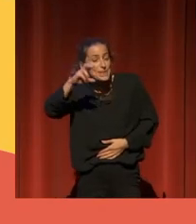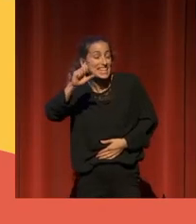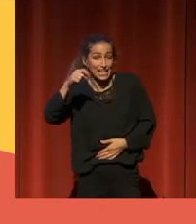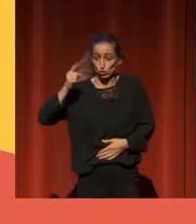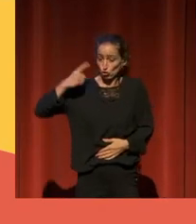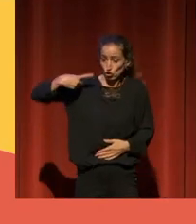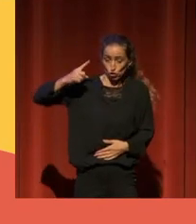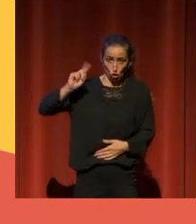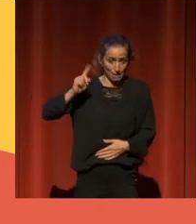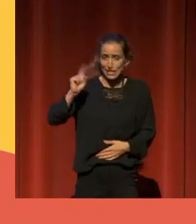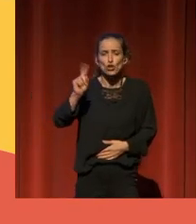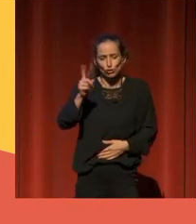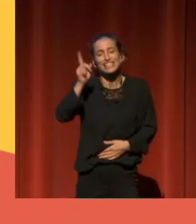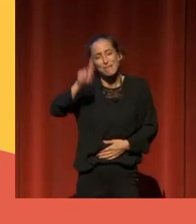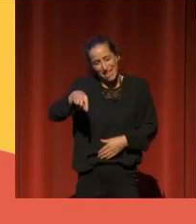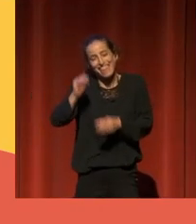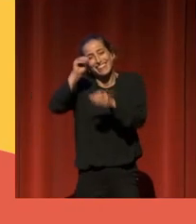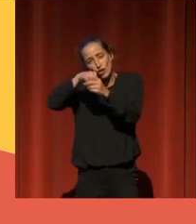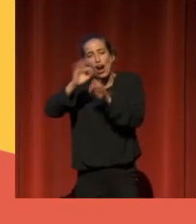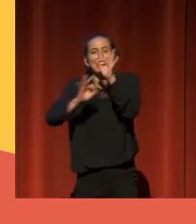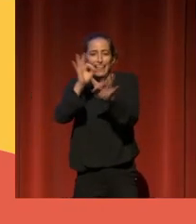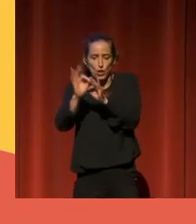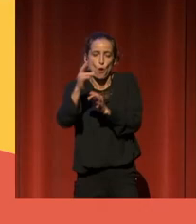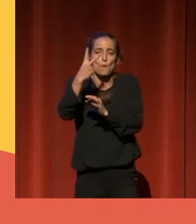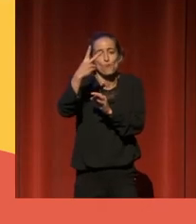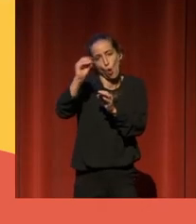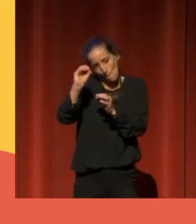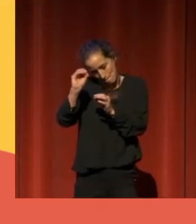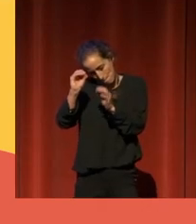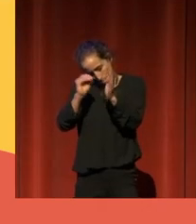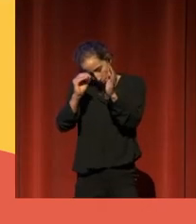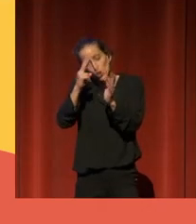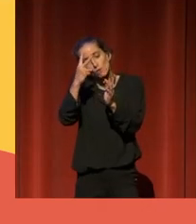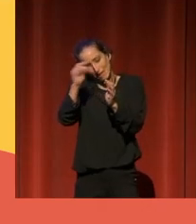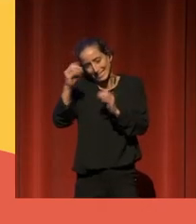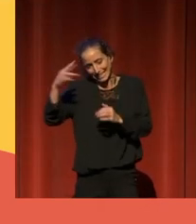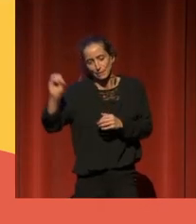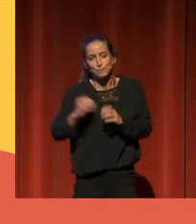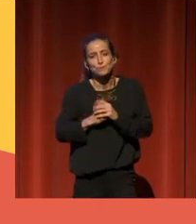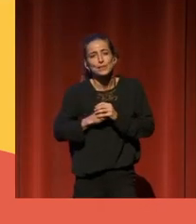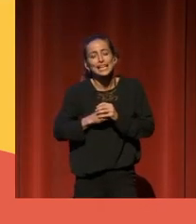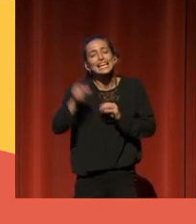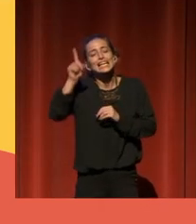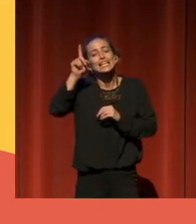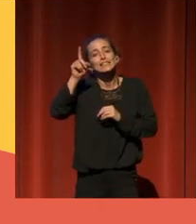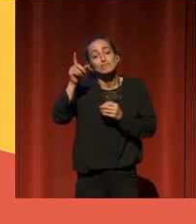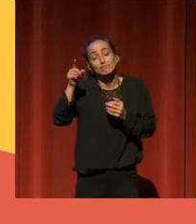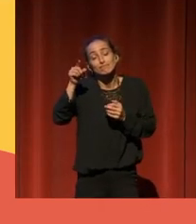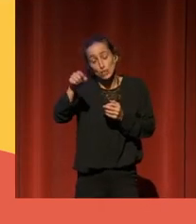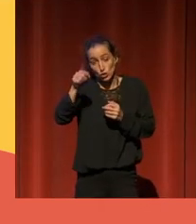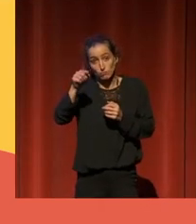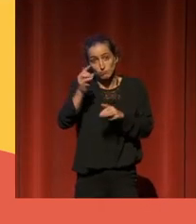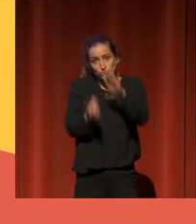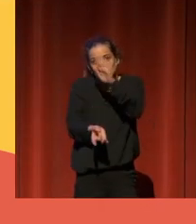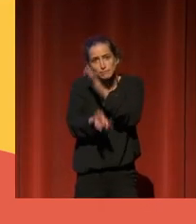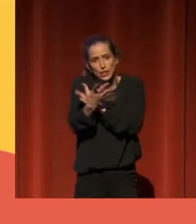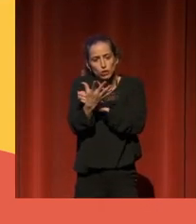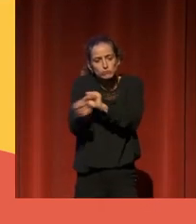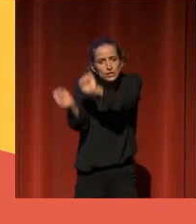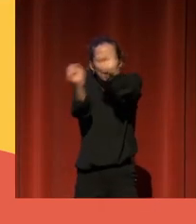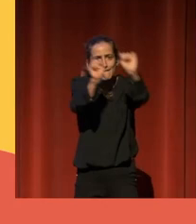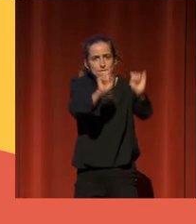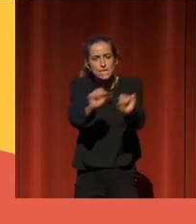2030 y así que empezó como una eh organización de defensa sigue